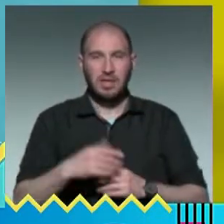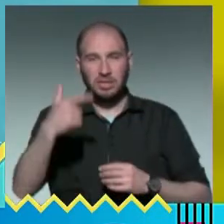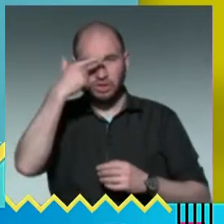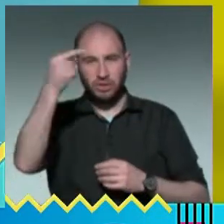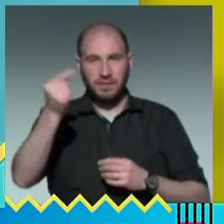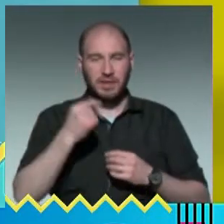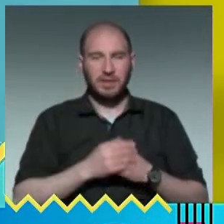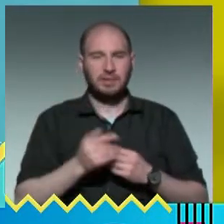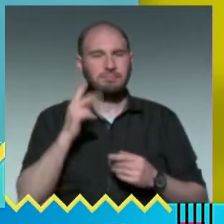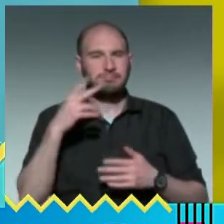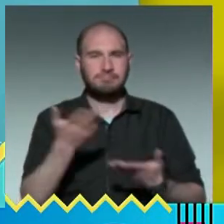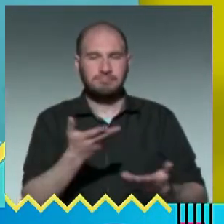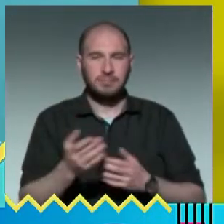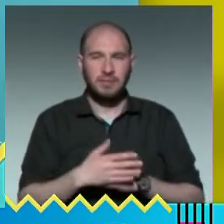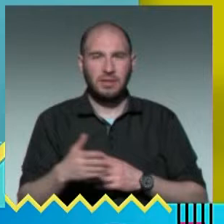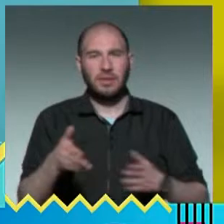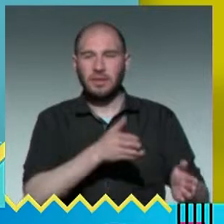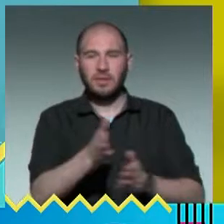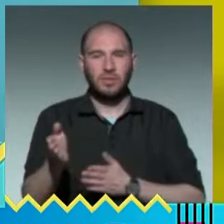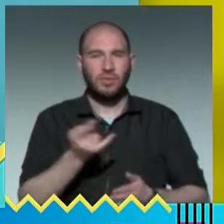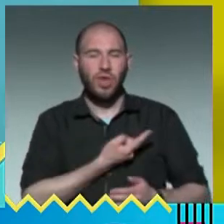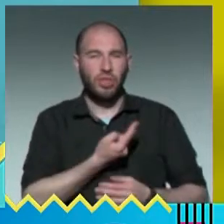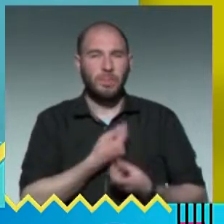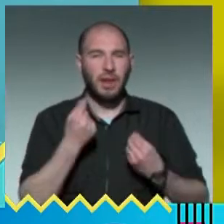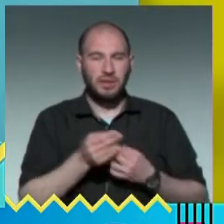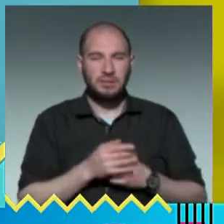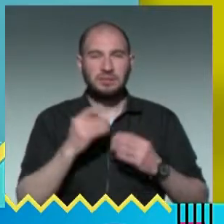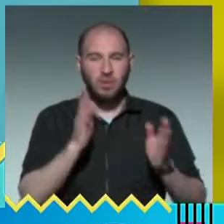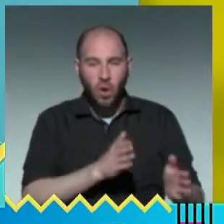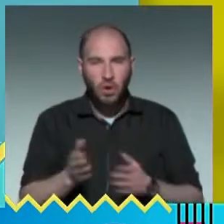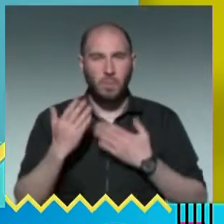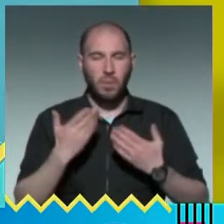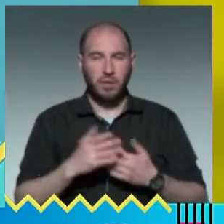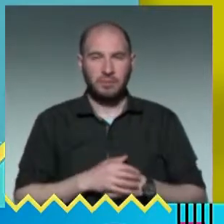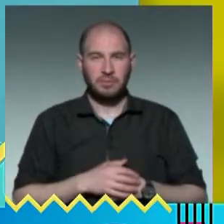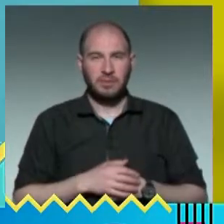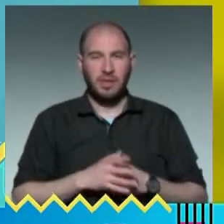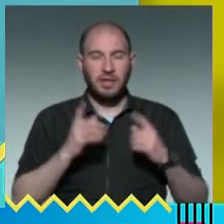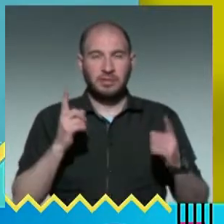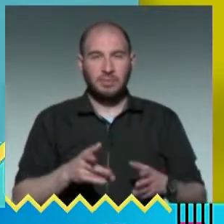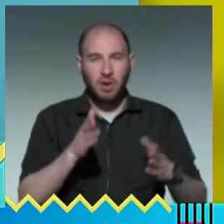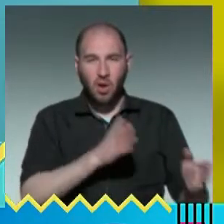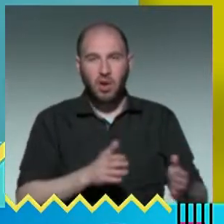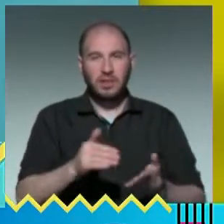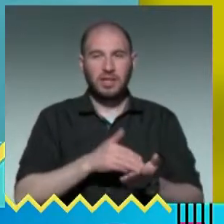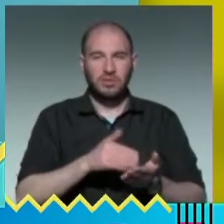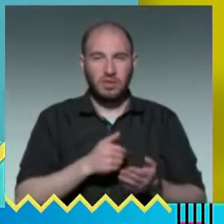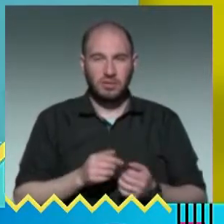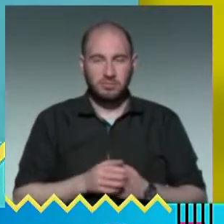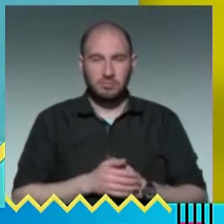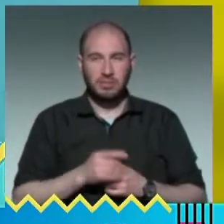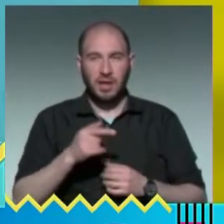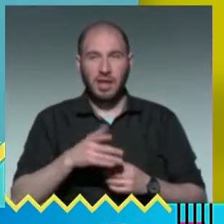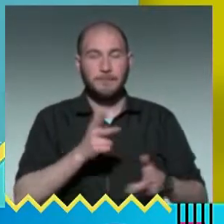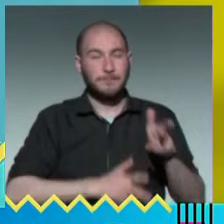choferes, qué es lo que se ve, hacia dónde hay que ir también para que se pueda ordenar, ¿sí? Se pueda dar también este ordenamiento territorial y también, obviamente,